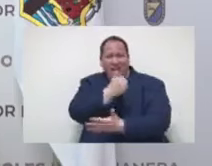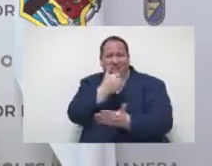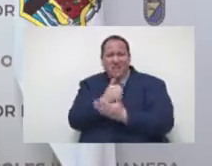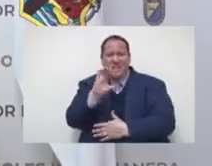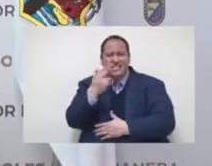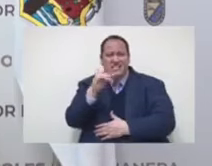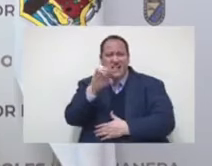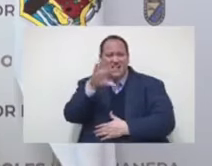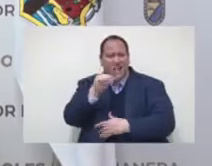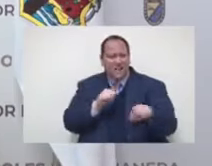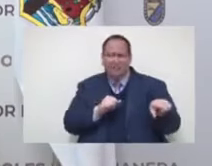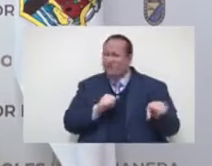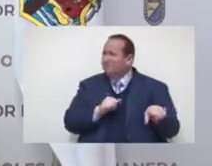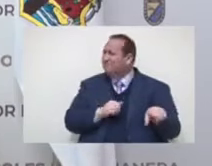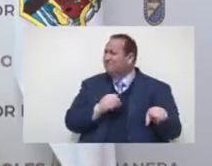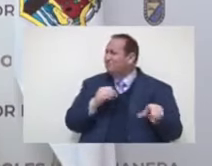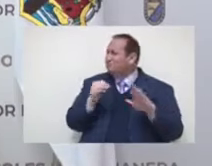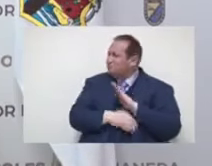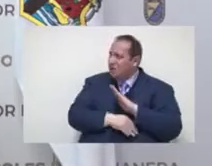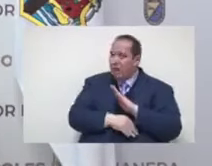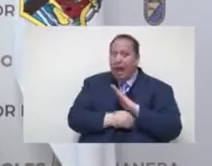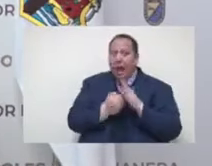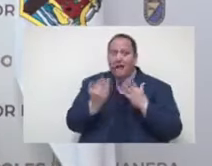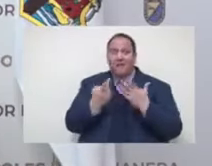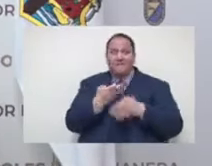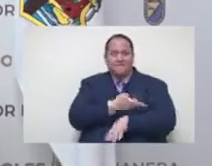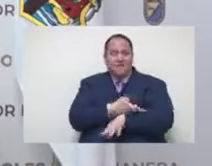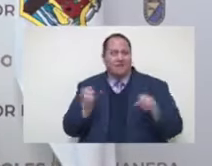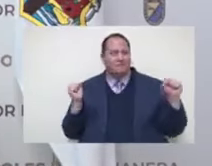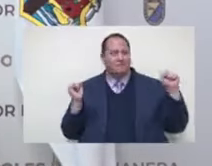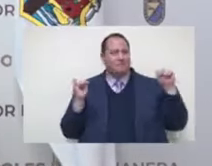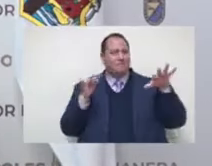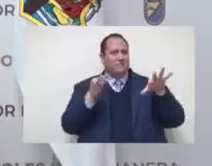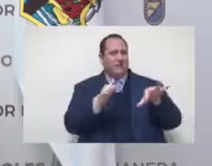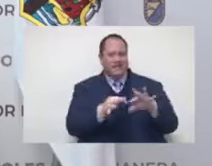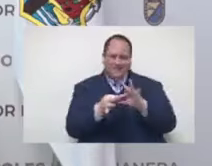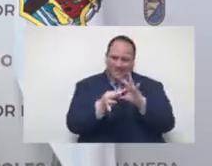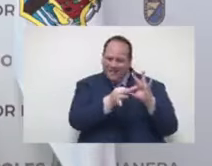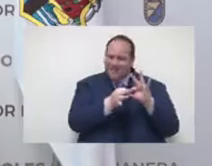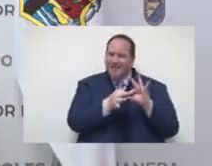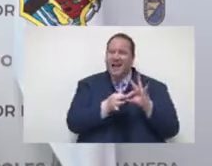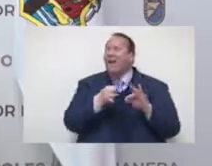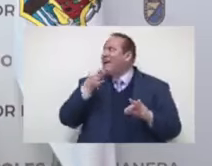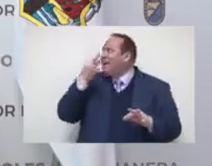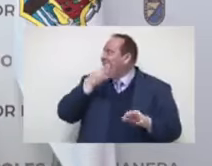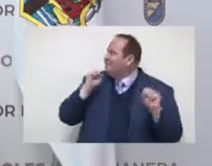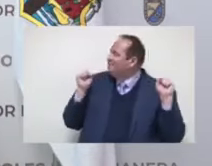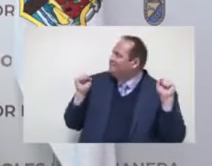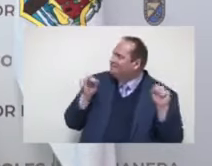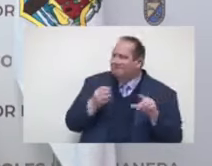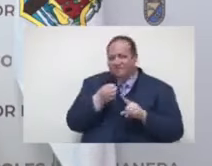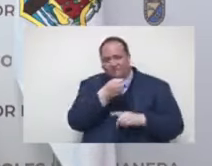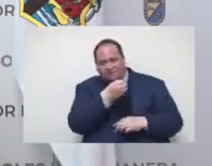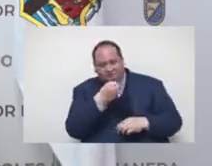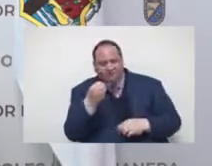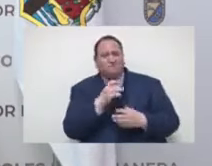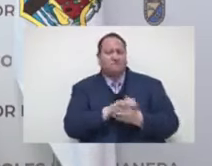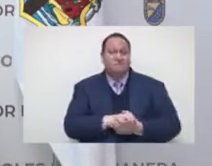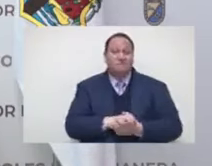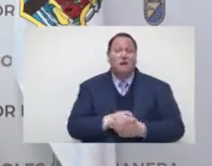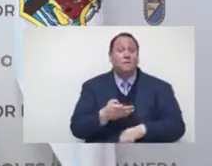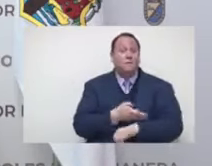Chinesca. Hoy es un centro de unión familiar. Lo hemos visto con festividades sumamente armónicas,